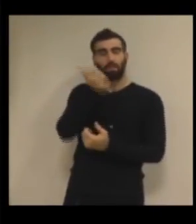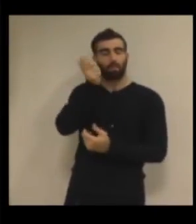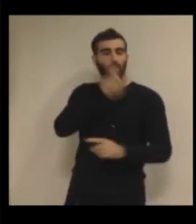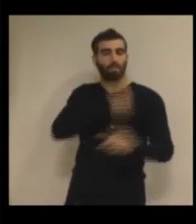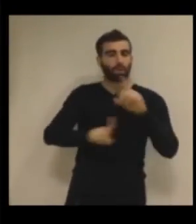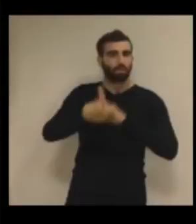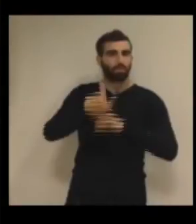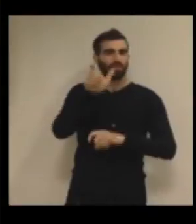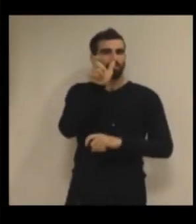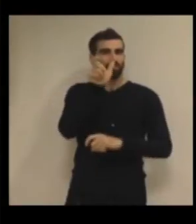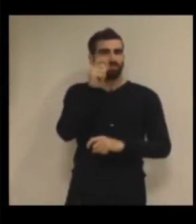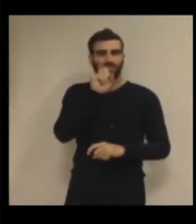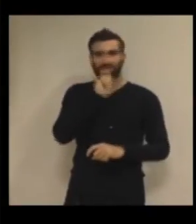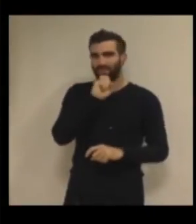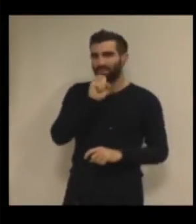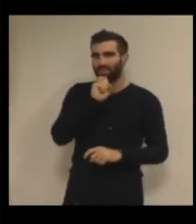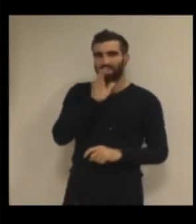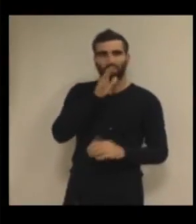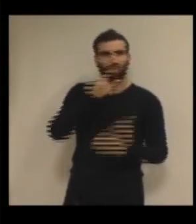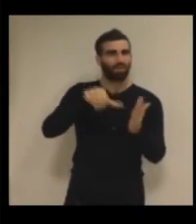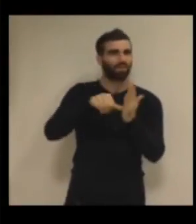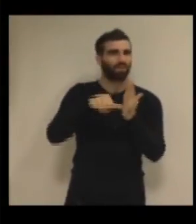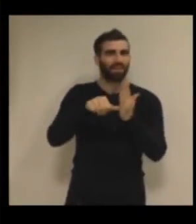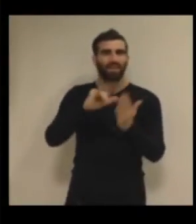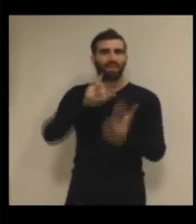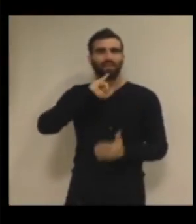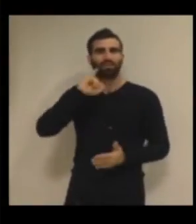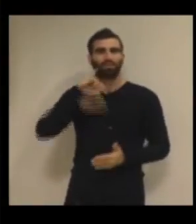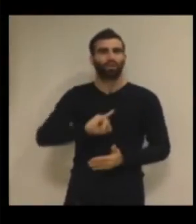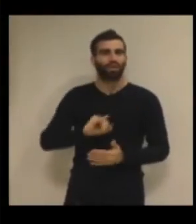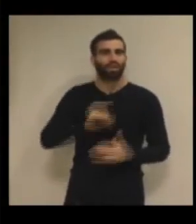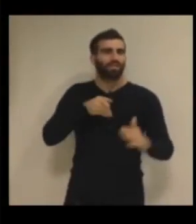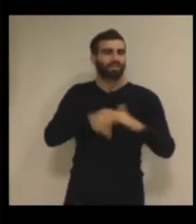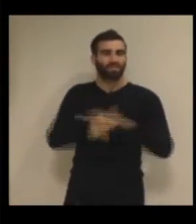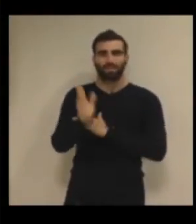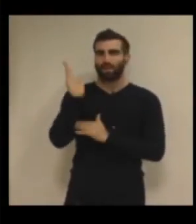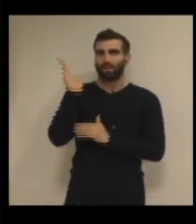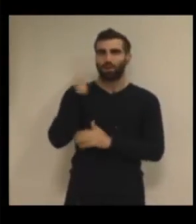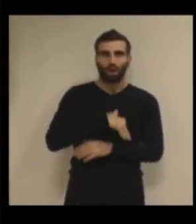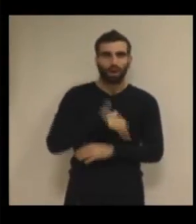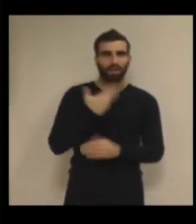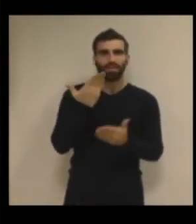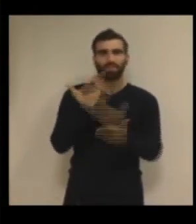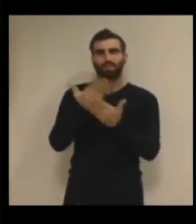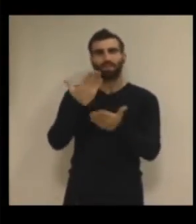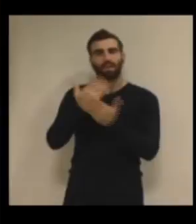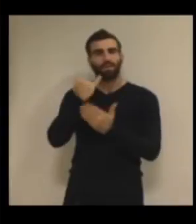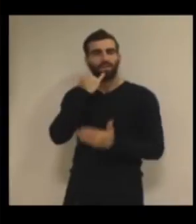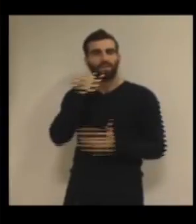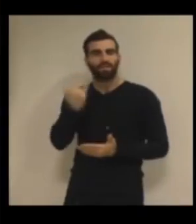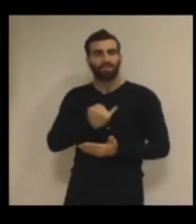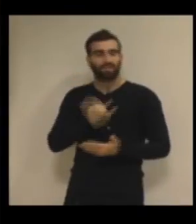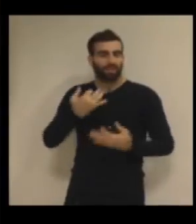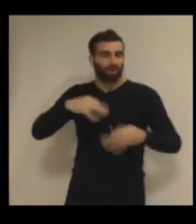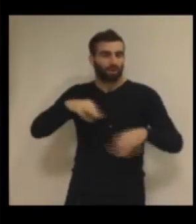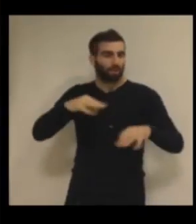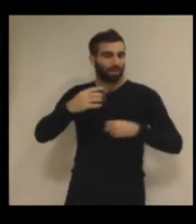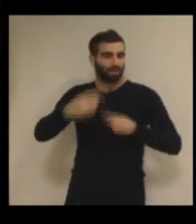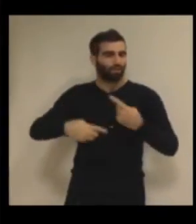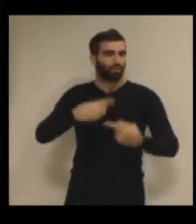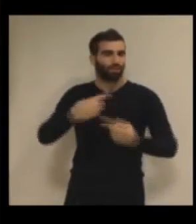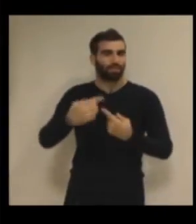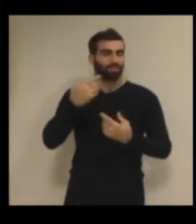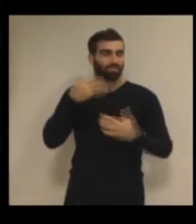que el DNI electrónico no es accesible, los certificados, digamos, digitales tradicionales no son accesibles, y entonces